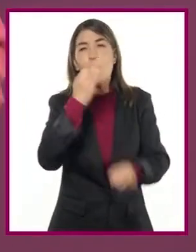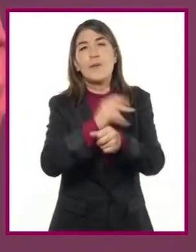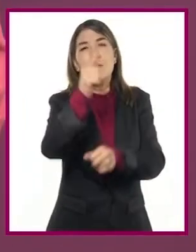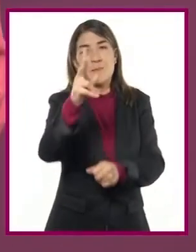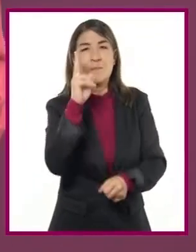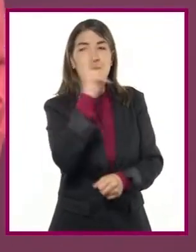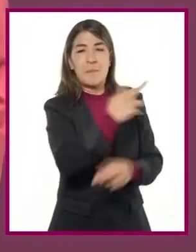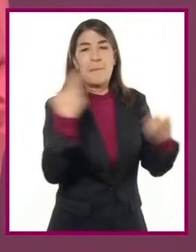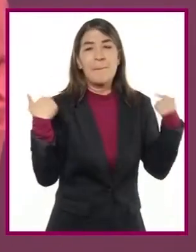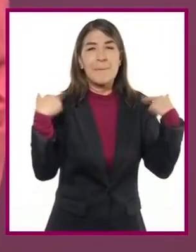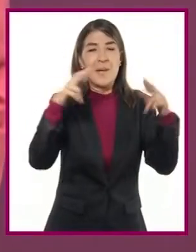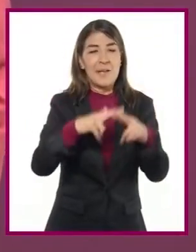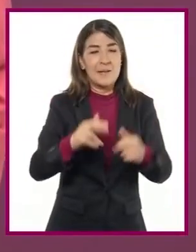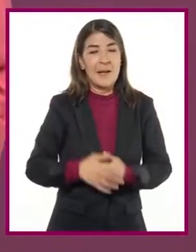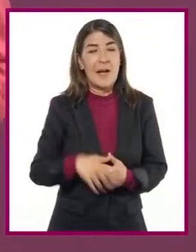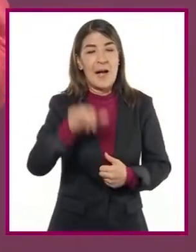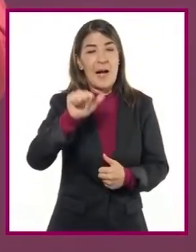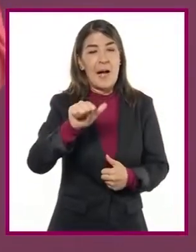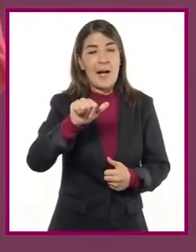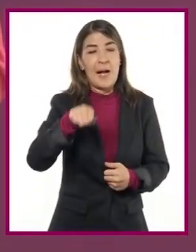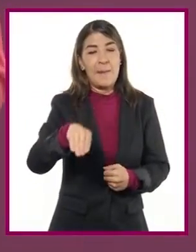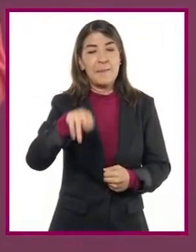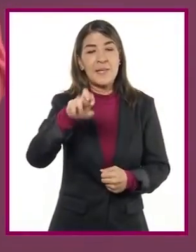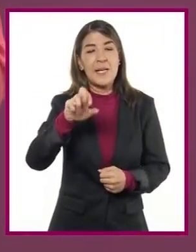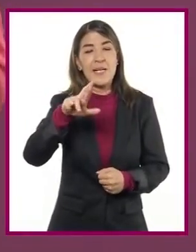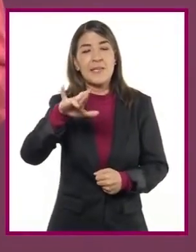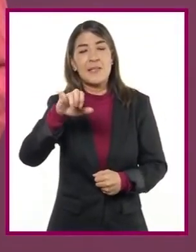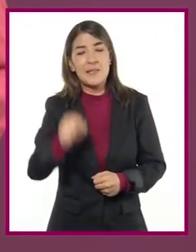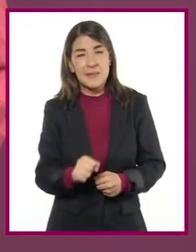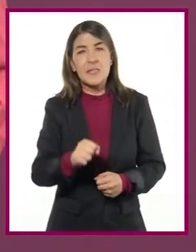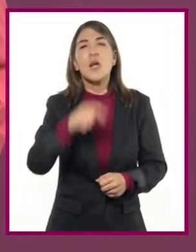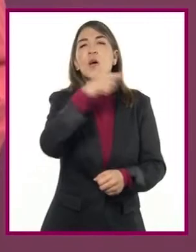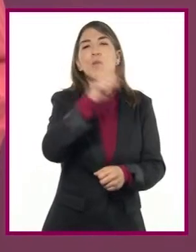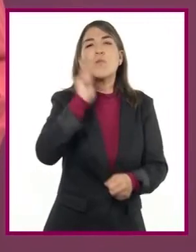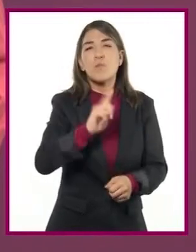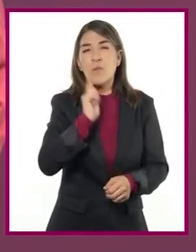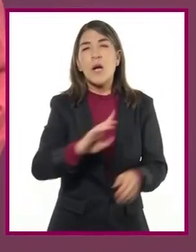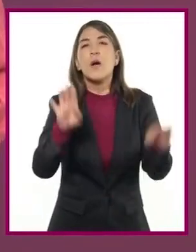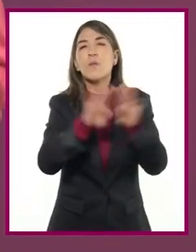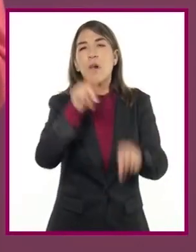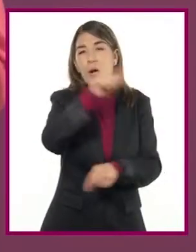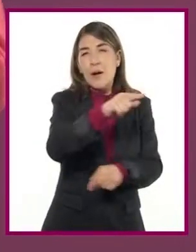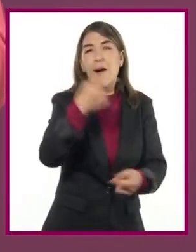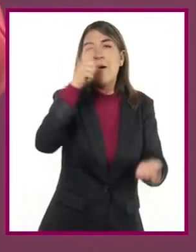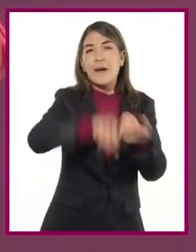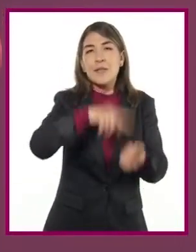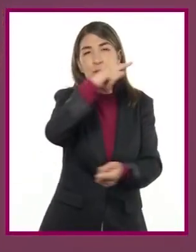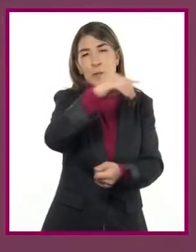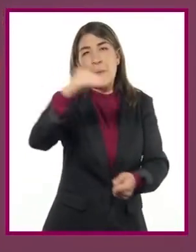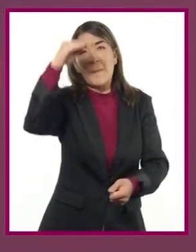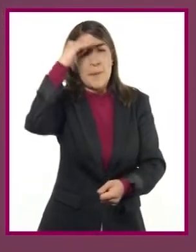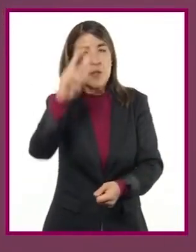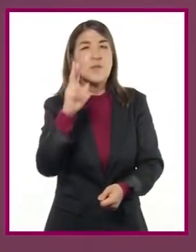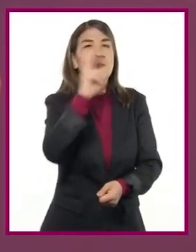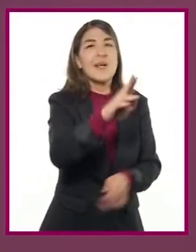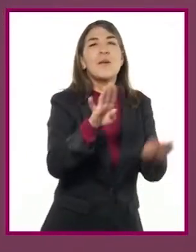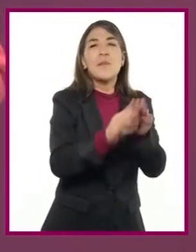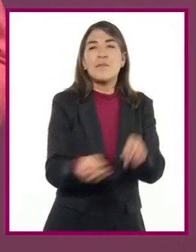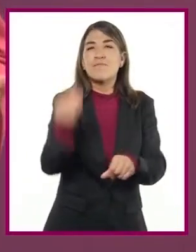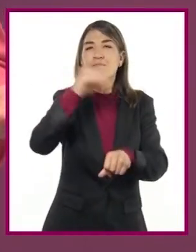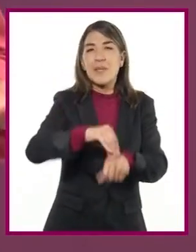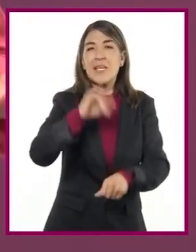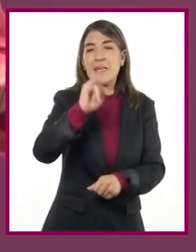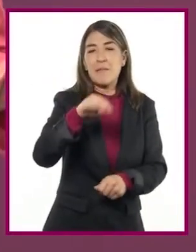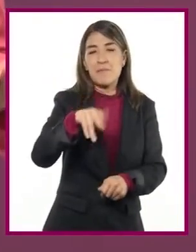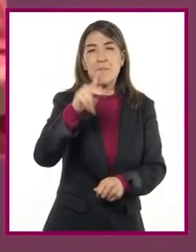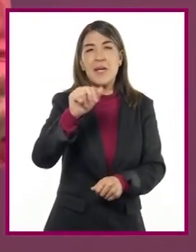escuchar a la maestra Abneris Gutiérrez, quien nos comparte la manera en cómo ella observa y aplica el principio de imparcialidad